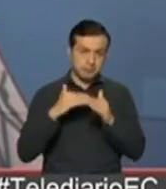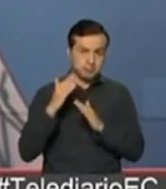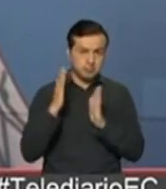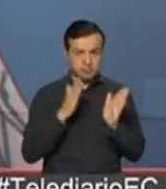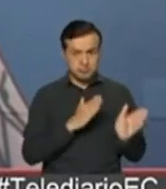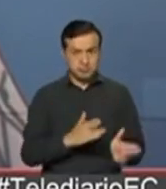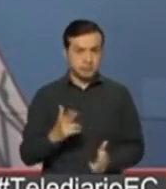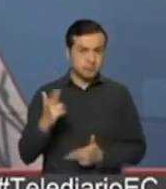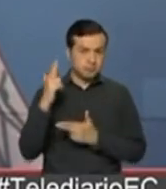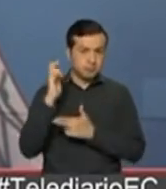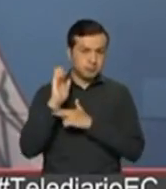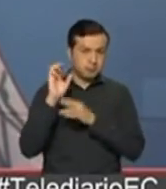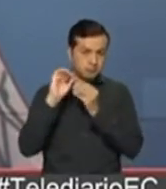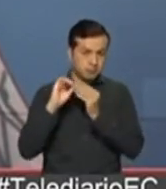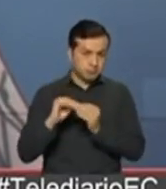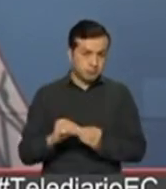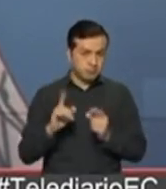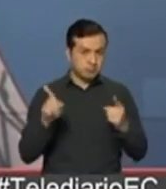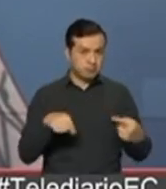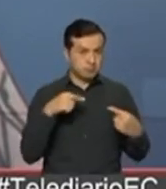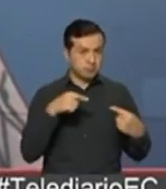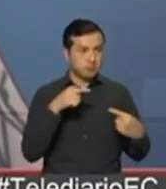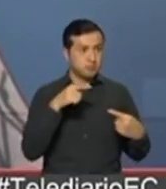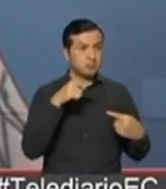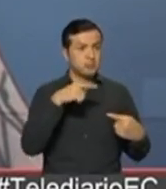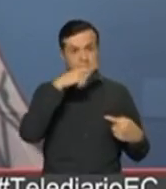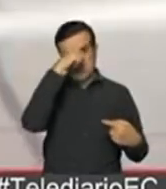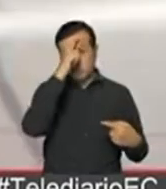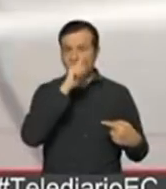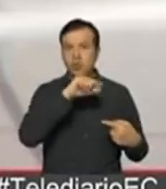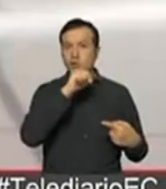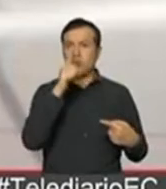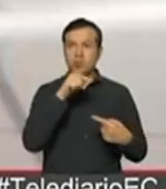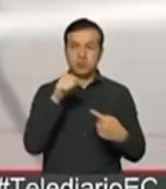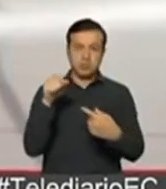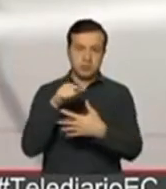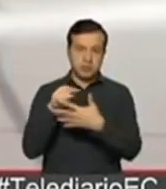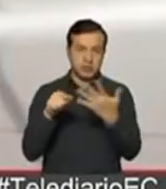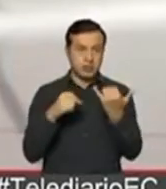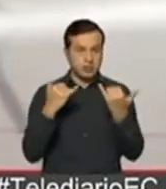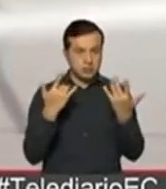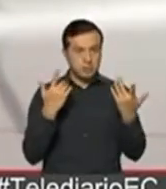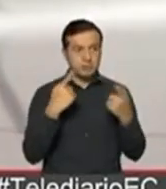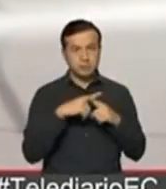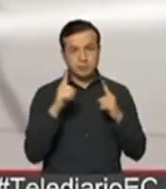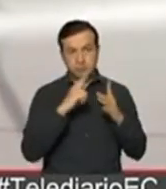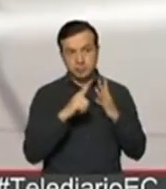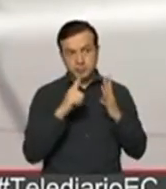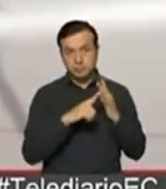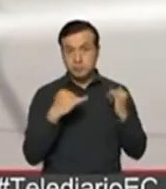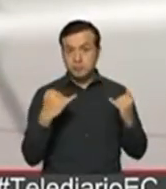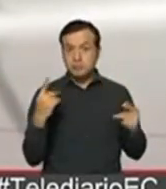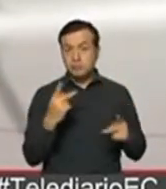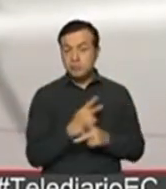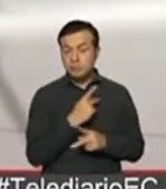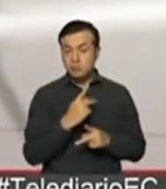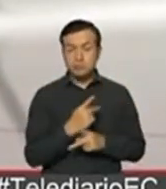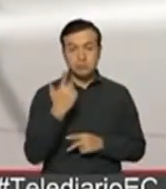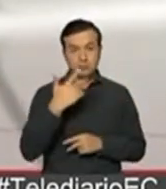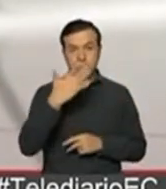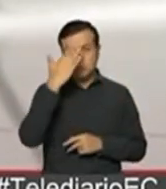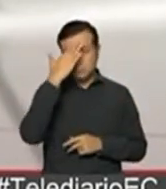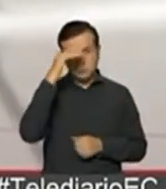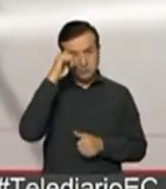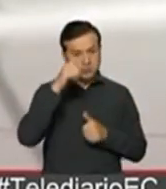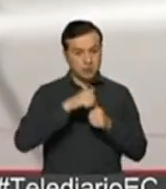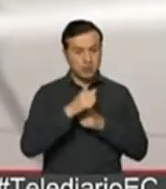preparación del soldado ecuatoriano cuyo enemigo es otro teniendo en el presente otras amenazas y recordando